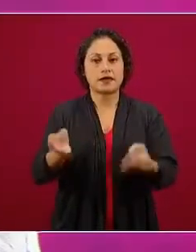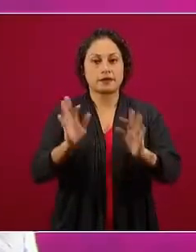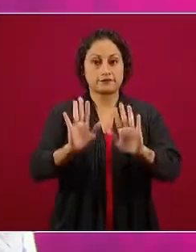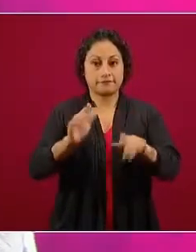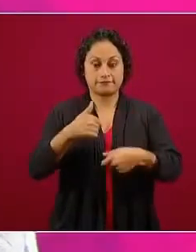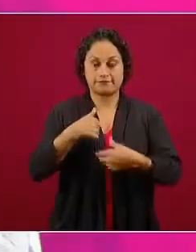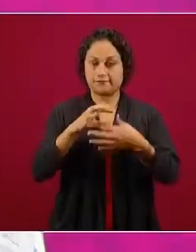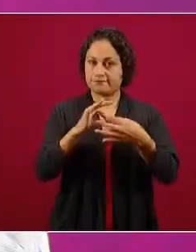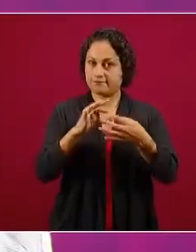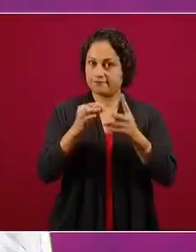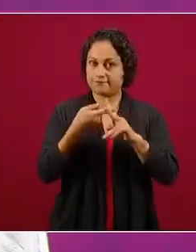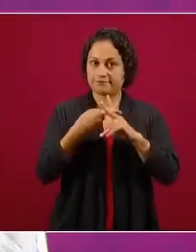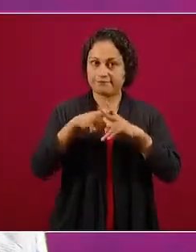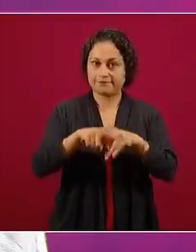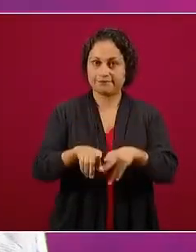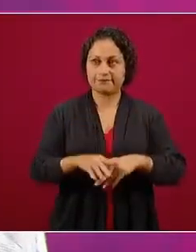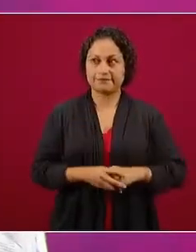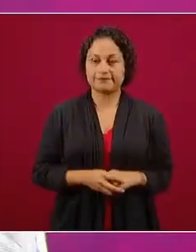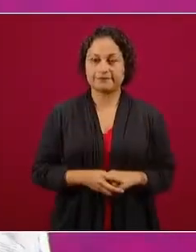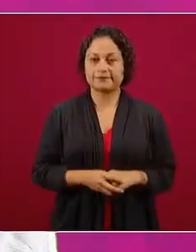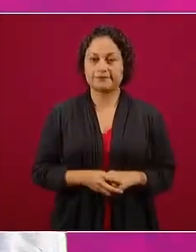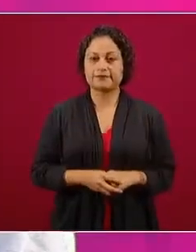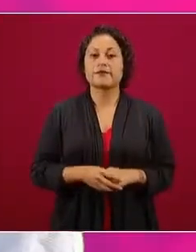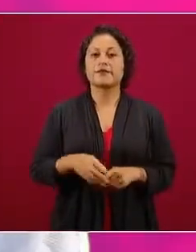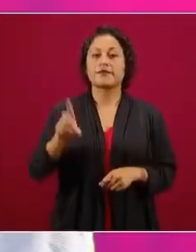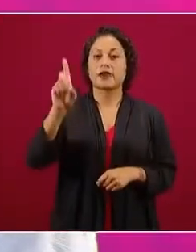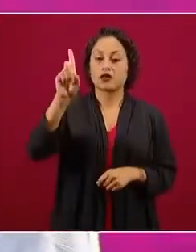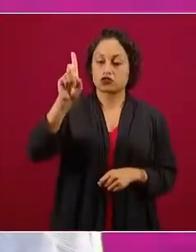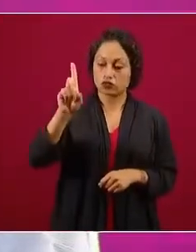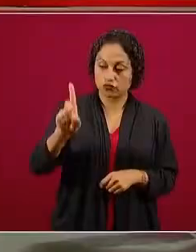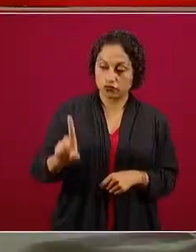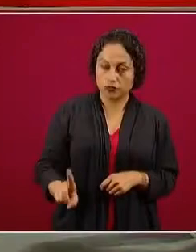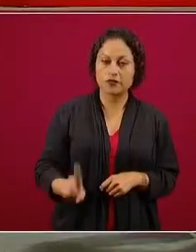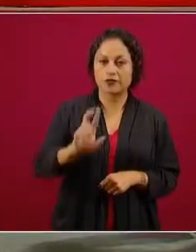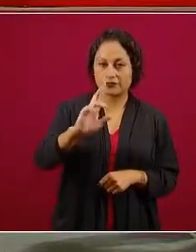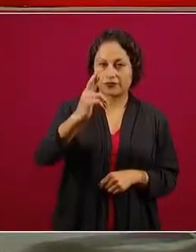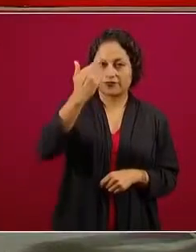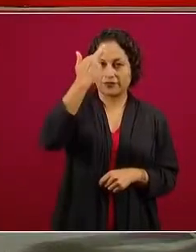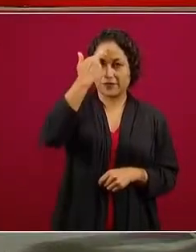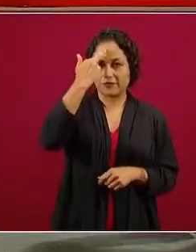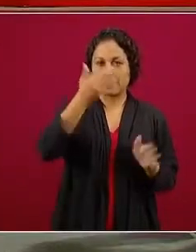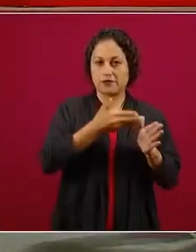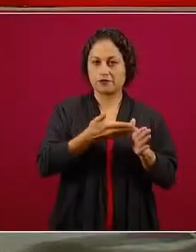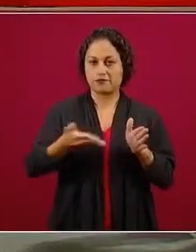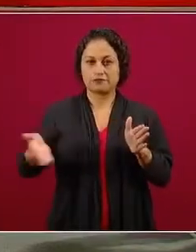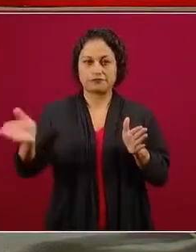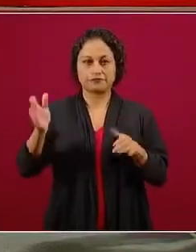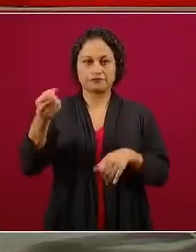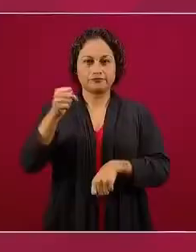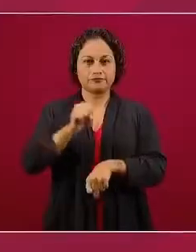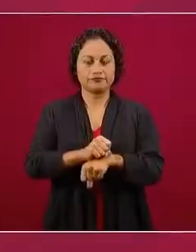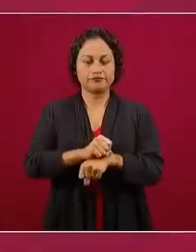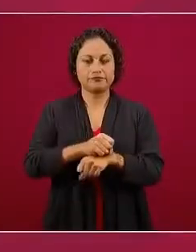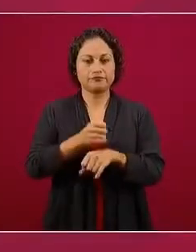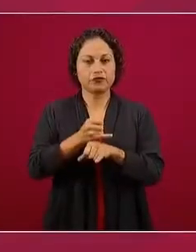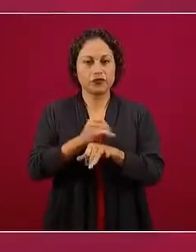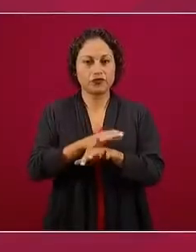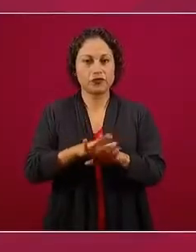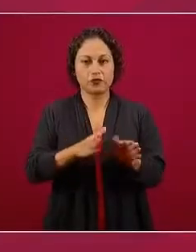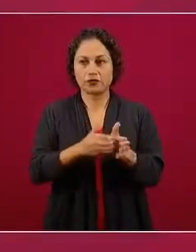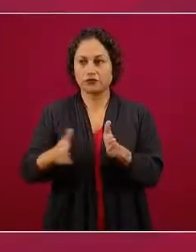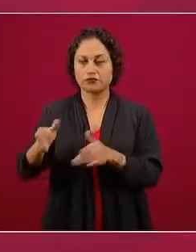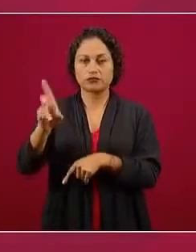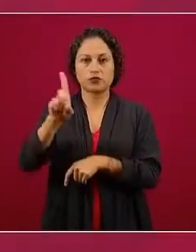positiva, como lo hemos enfatizado cada domingo que cerramos la semana de reporte